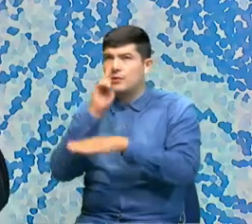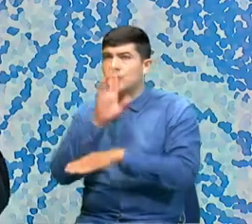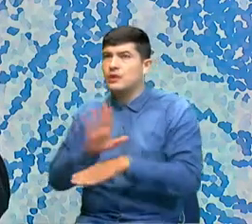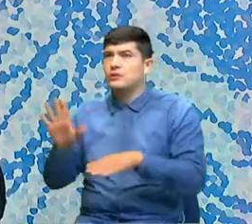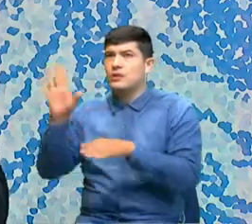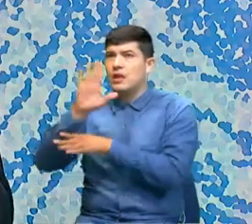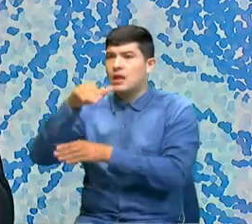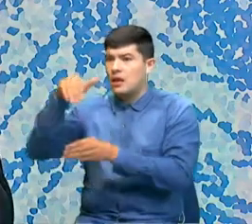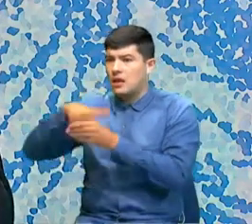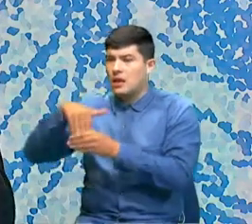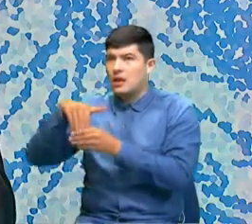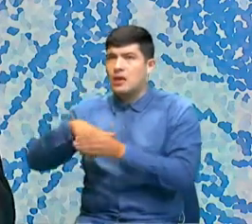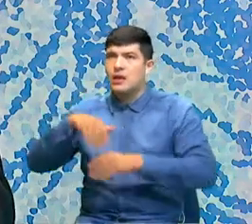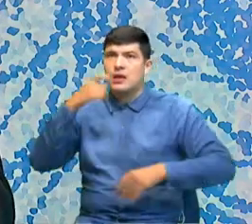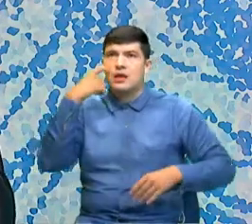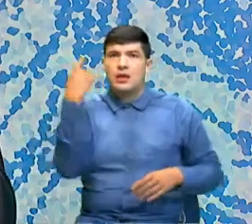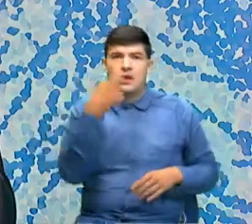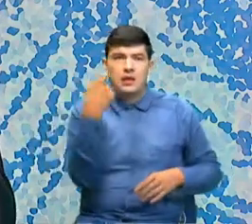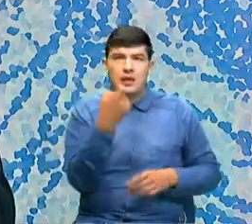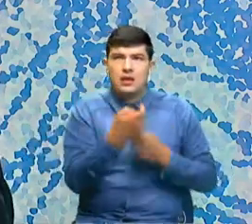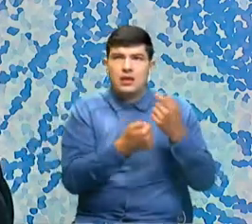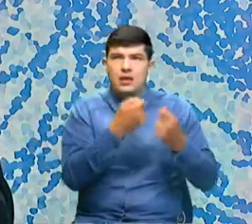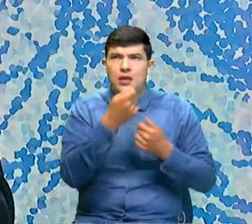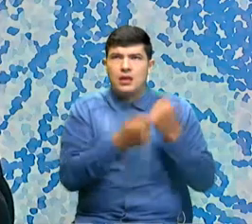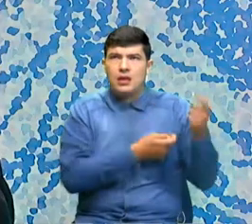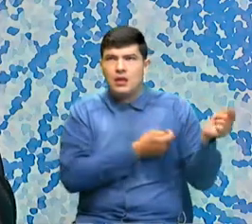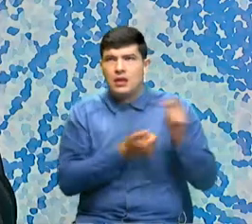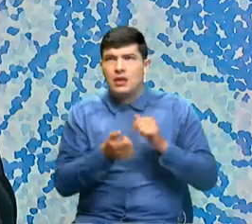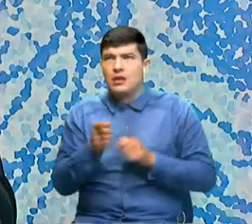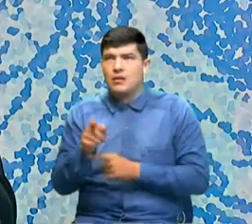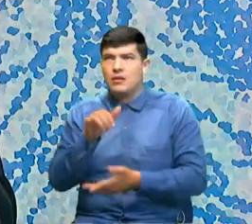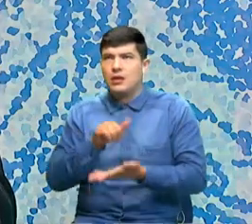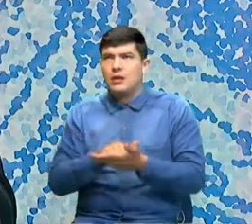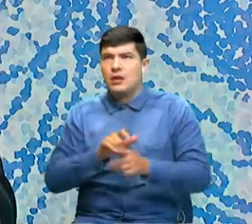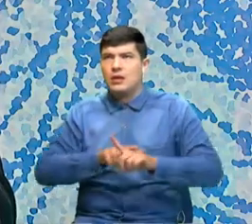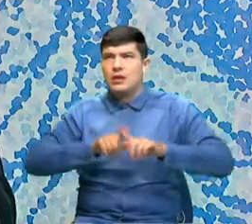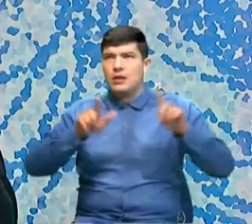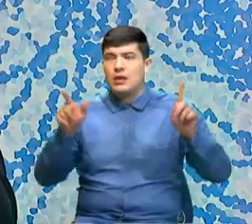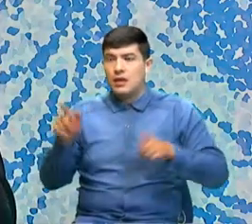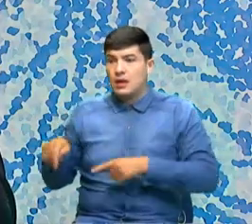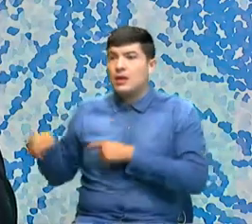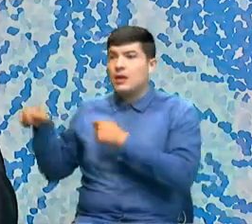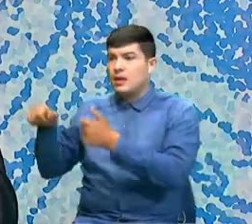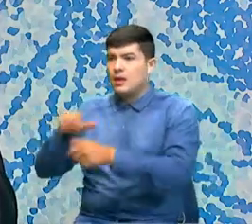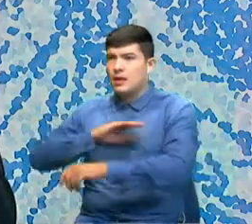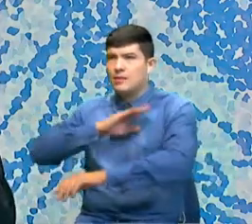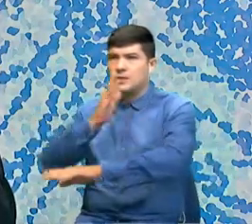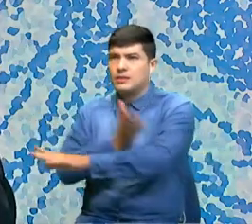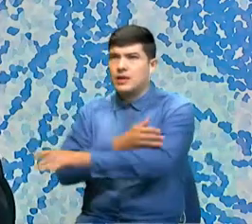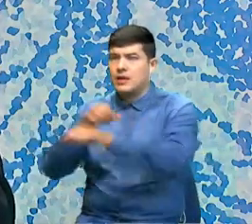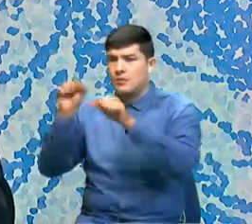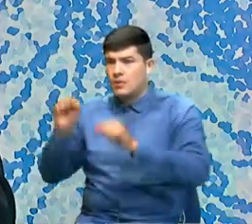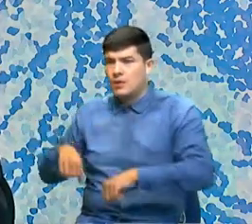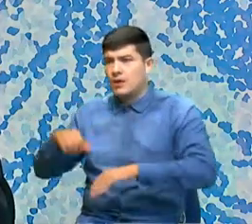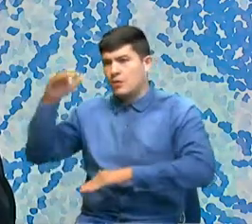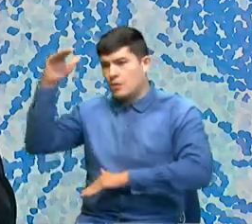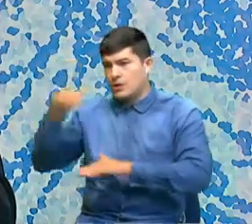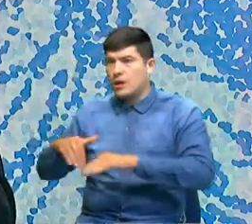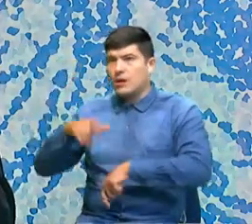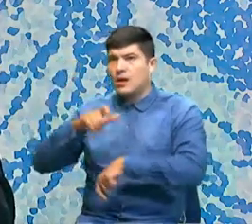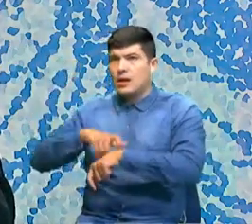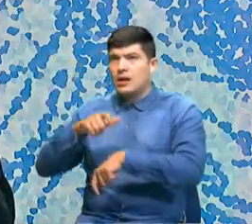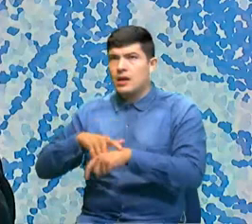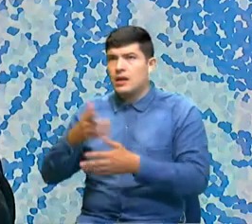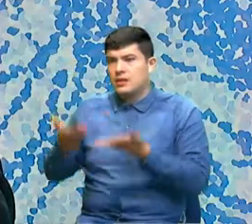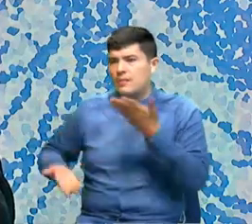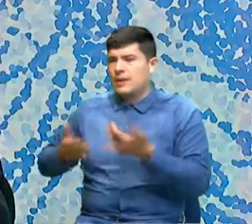Ahorro y conseguirse un financiamiento diferente a este, que le daría la facultad para ampliar o recortar el plazo